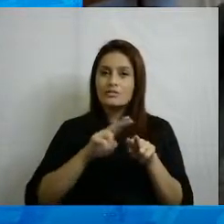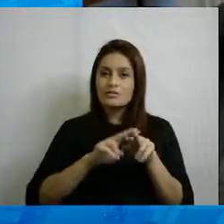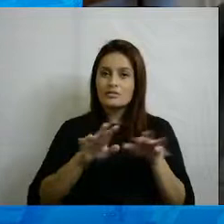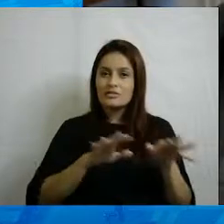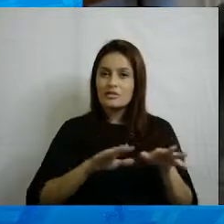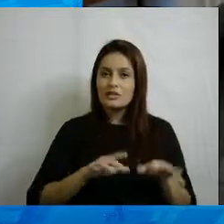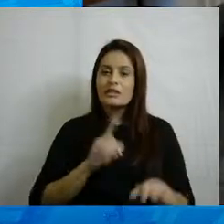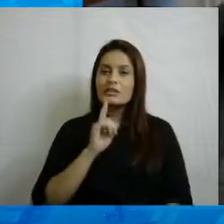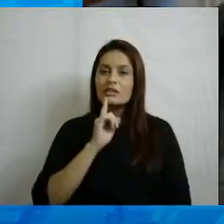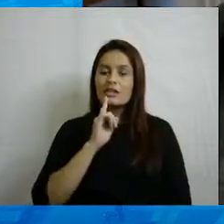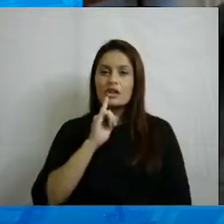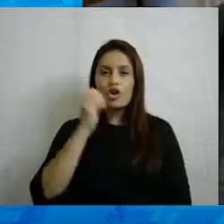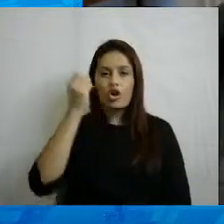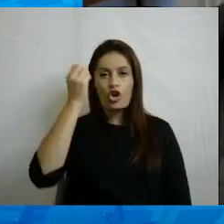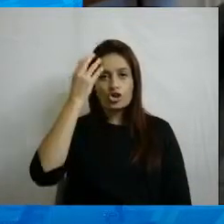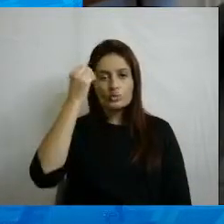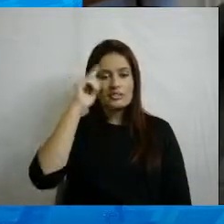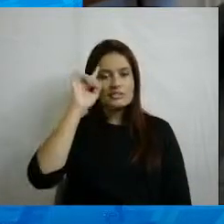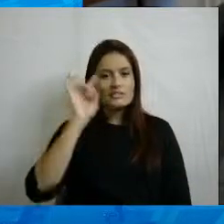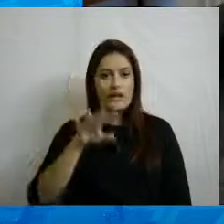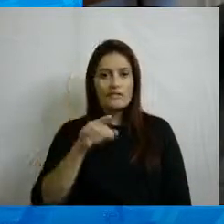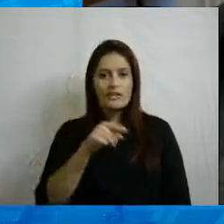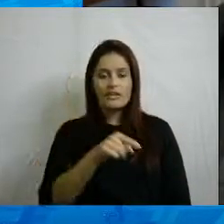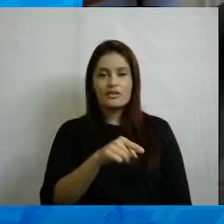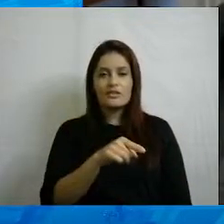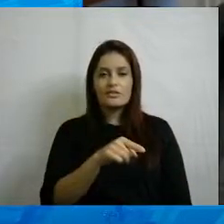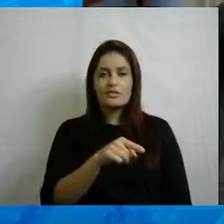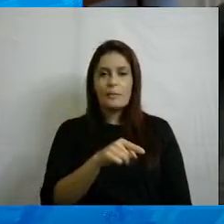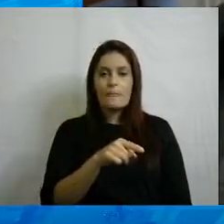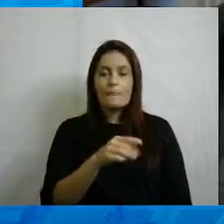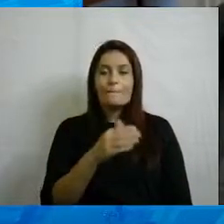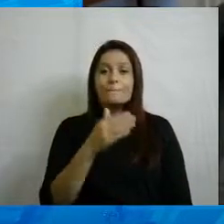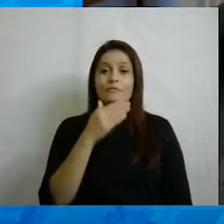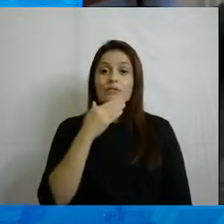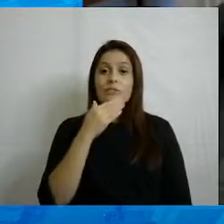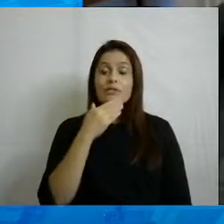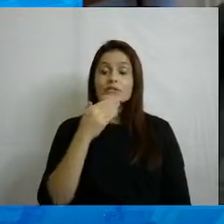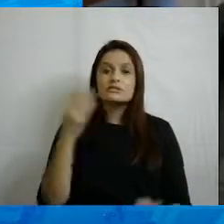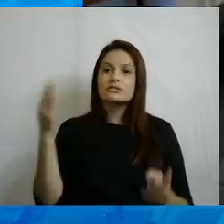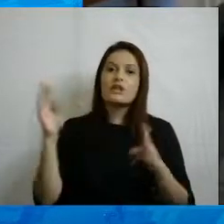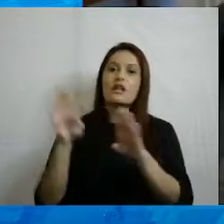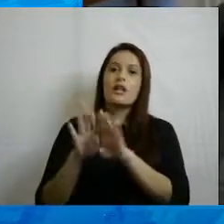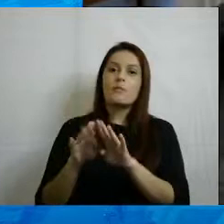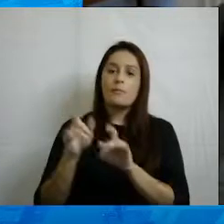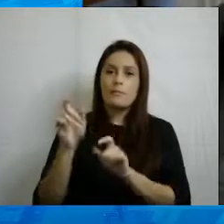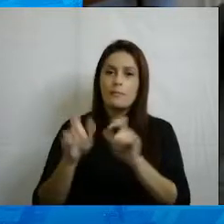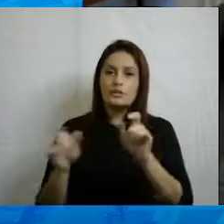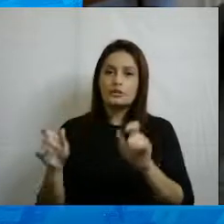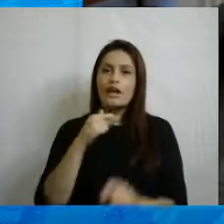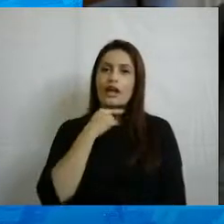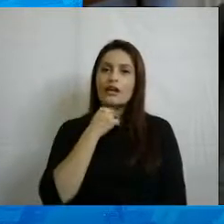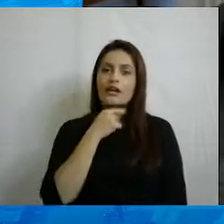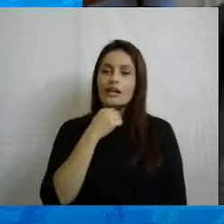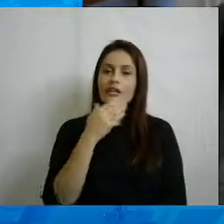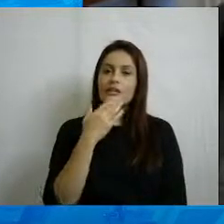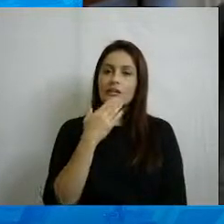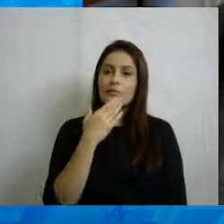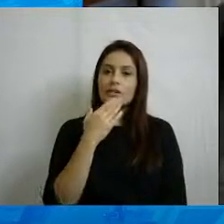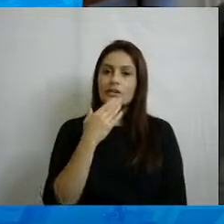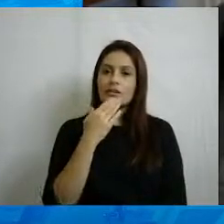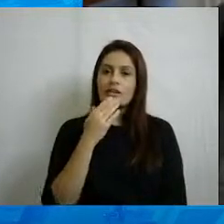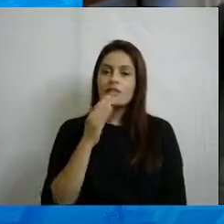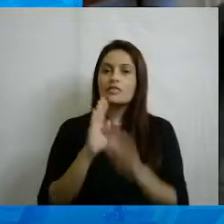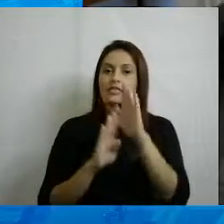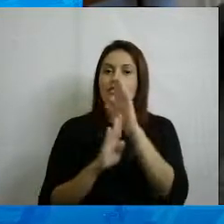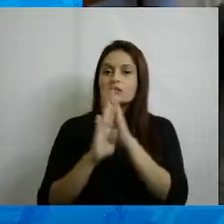con conocimiento de causa. O sea, no, tampoco cerramos las puertas a personas que quieran ser también y